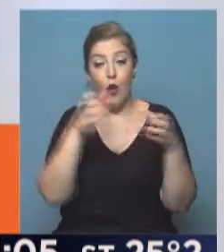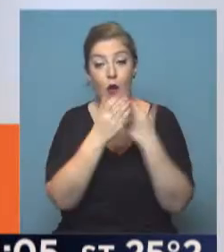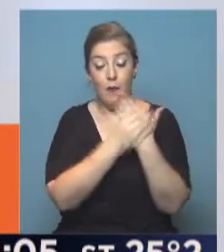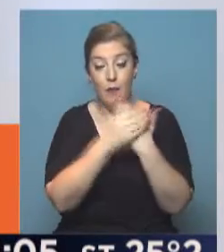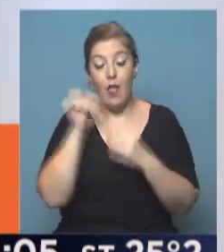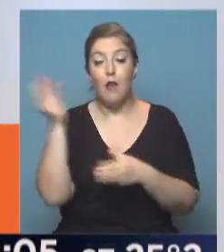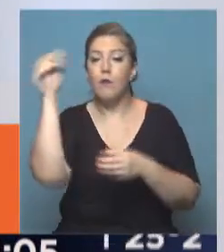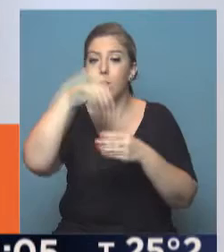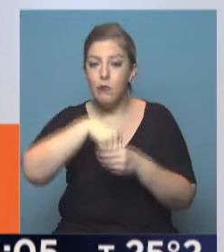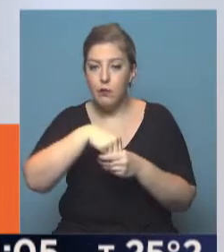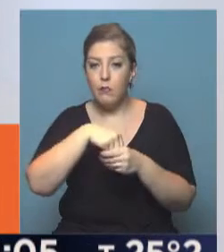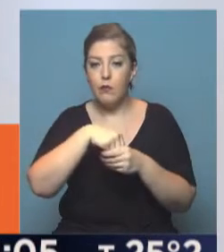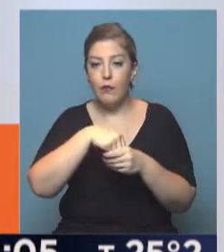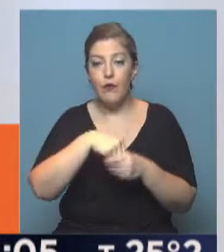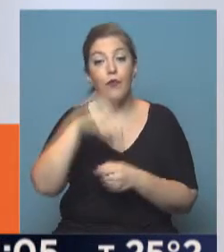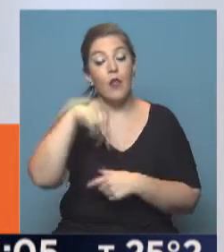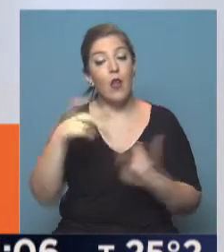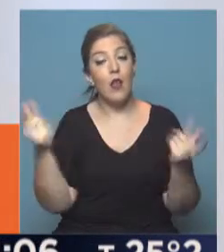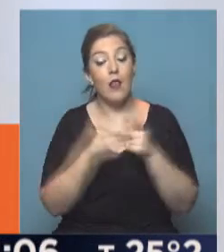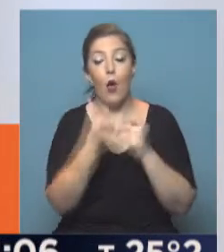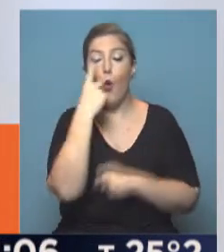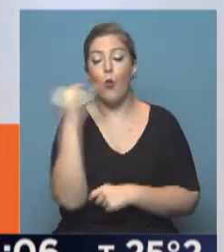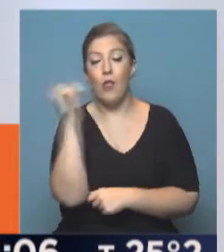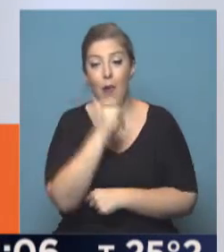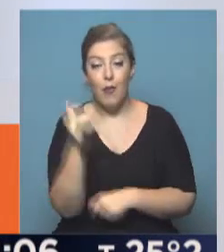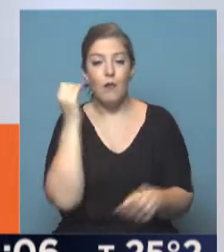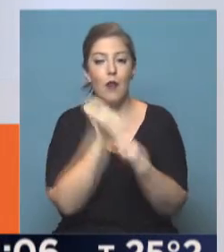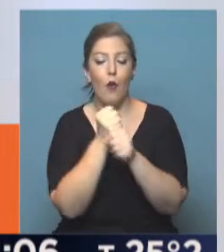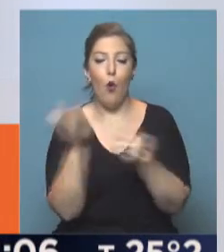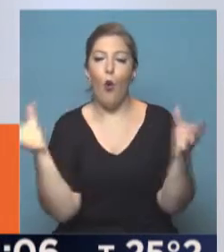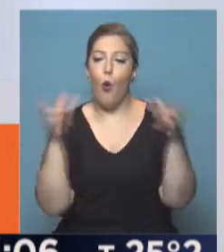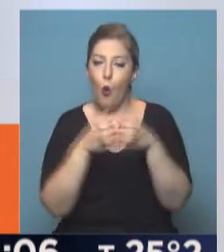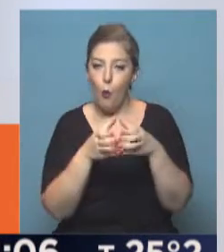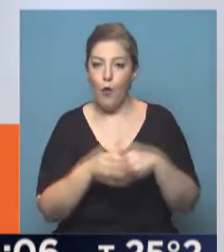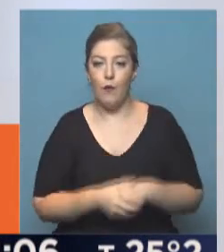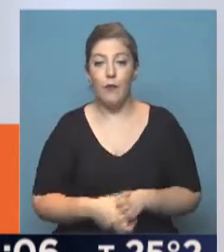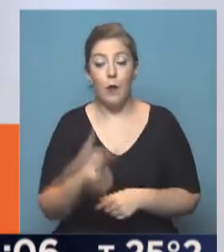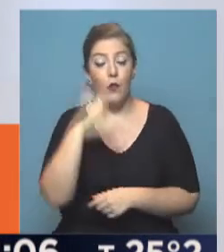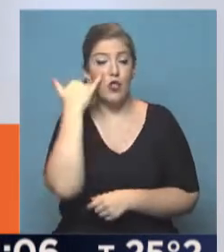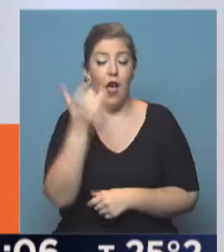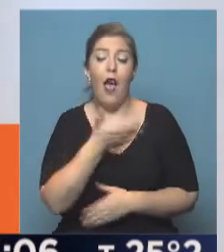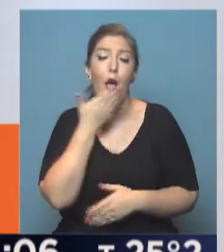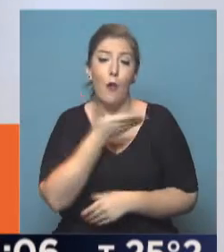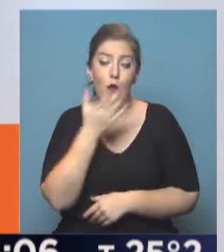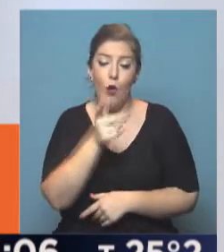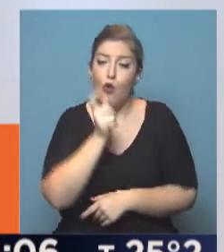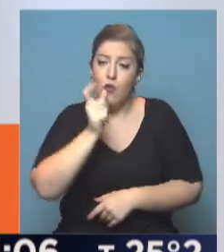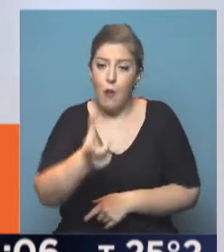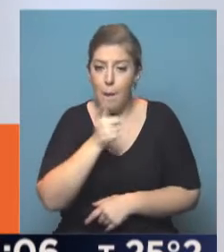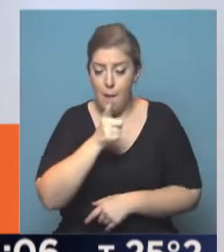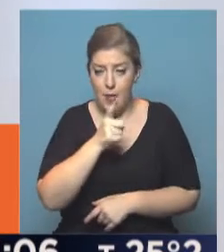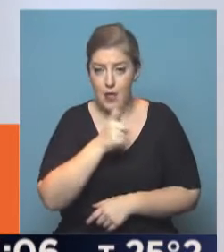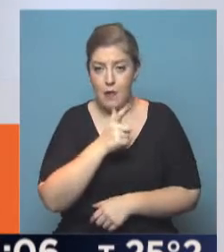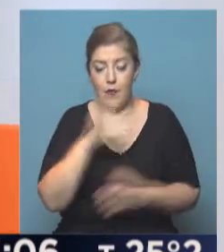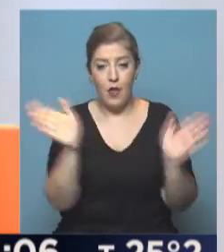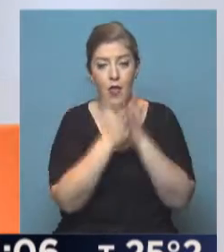participó en este día y medio de trabajo en conjunto, pero ya lo hablé, lo contesté, ¿no? Creo que justo el